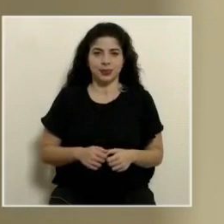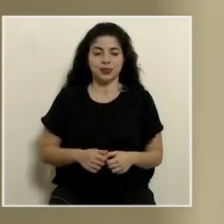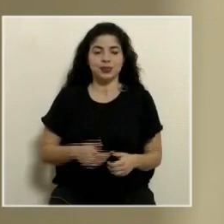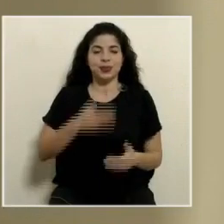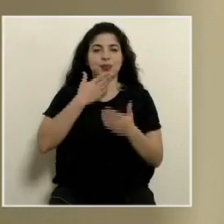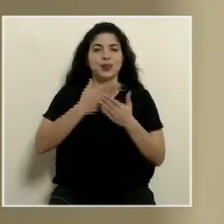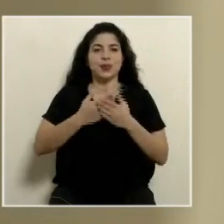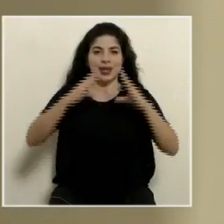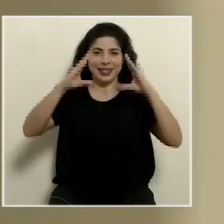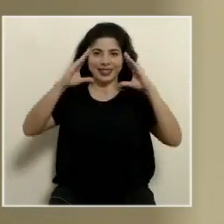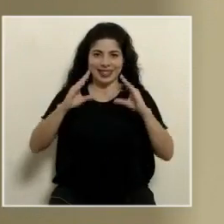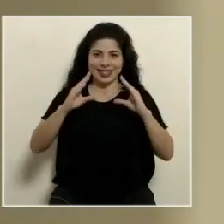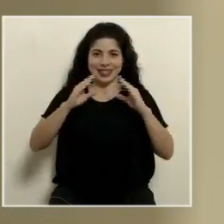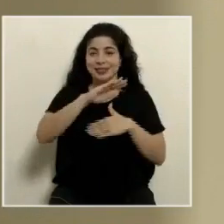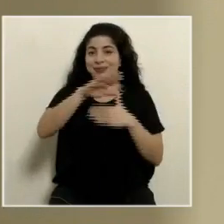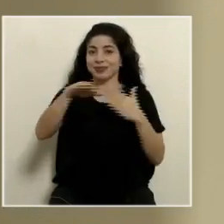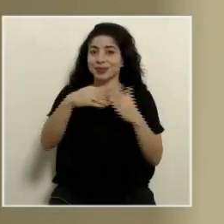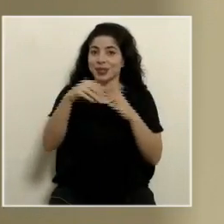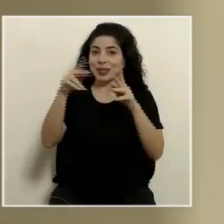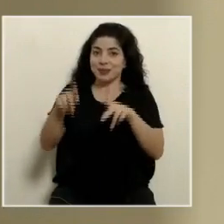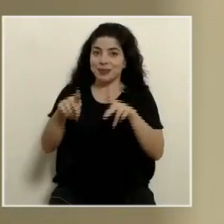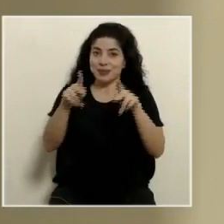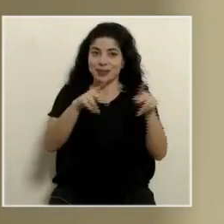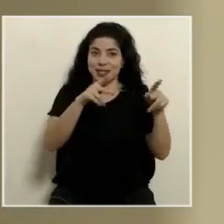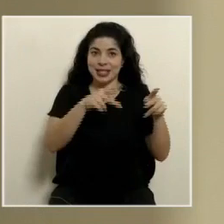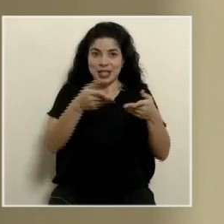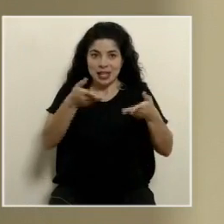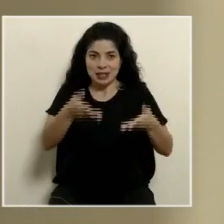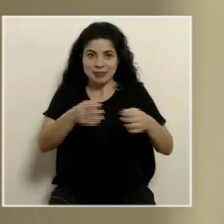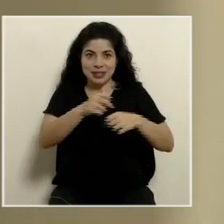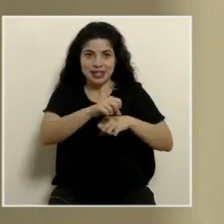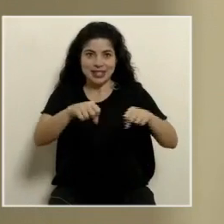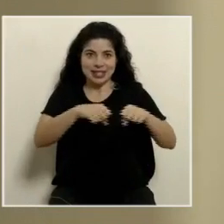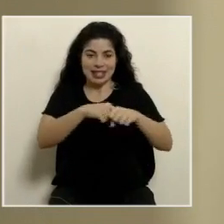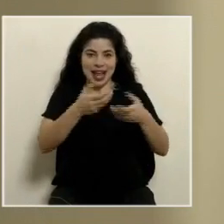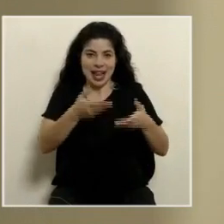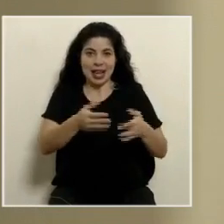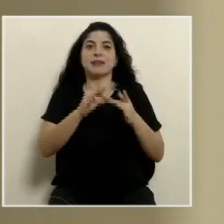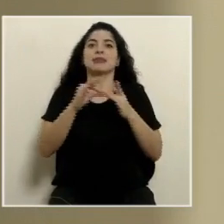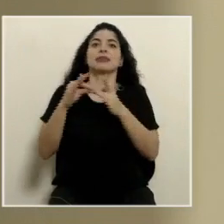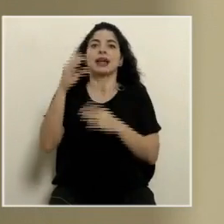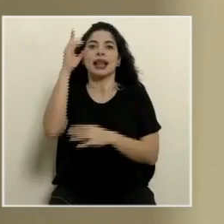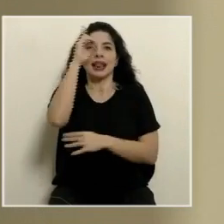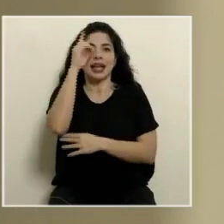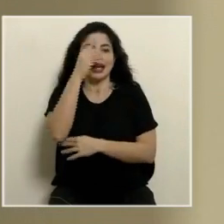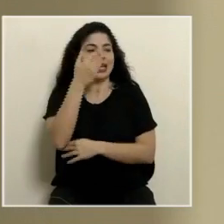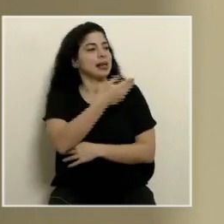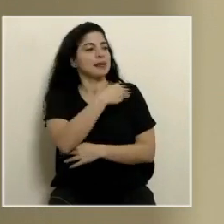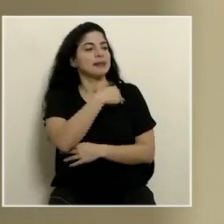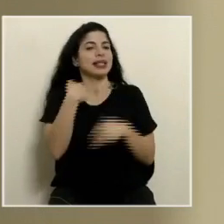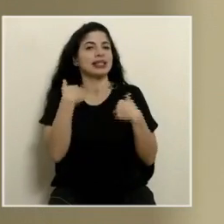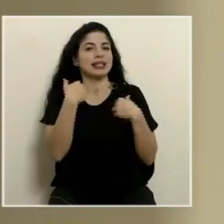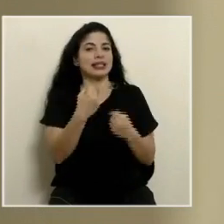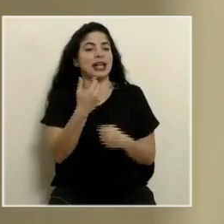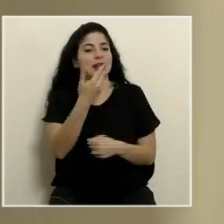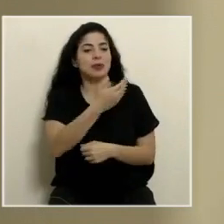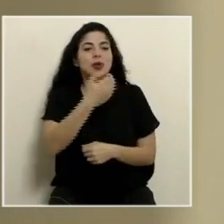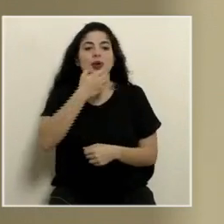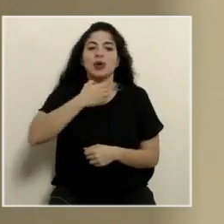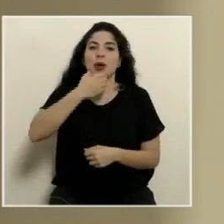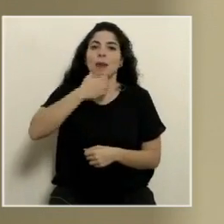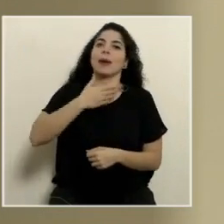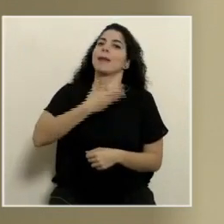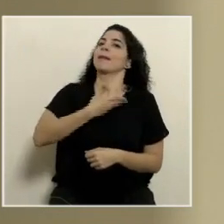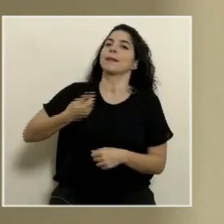Muy buenas tardes a todas las personas que están en esta sala, especialmente a don Daniel Salas, ministro de Salud, don Román Macaya,